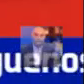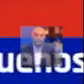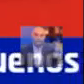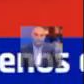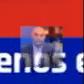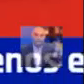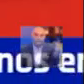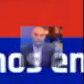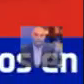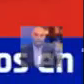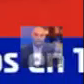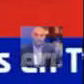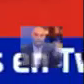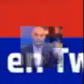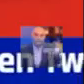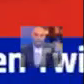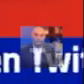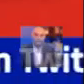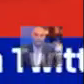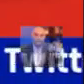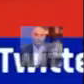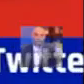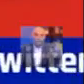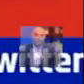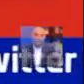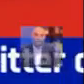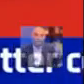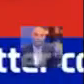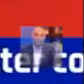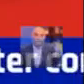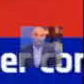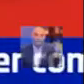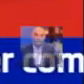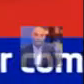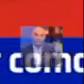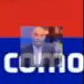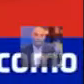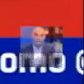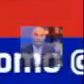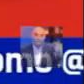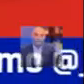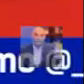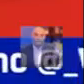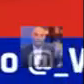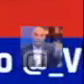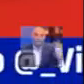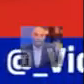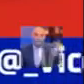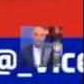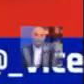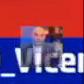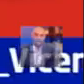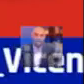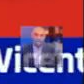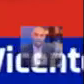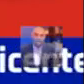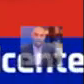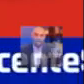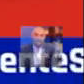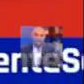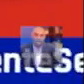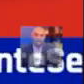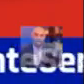Daniel Blancas. Y bueno, pues hoy vamos a escuchar a Hans Salazar, buscaremos después a Daniel Blancas. Con lo que yo